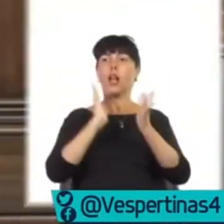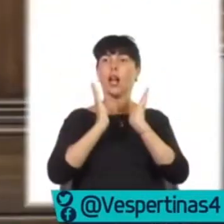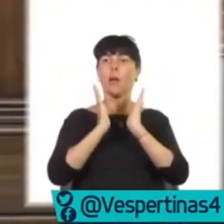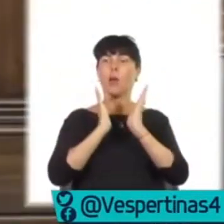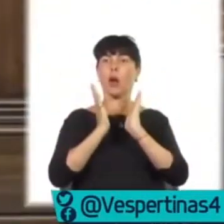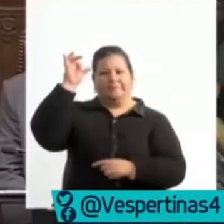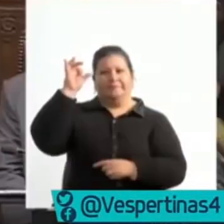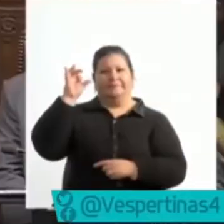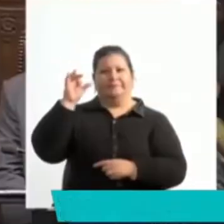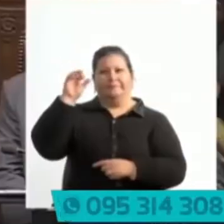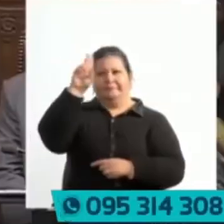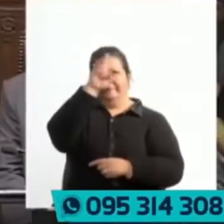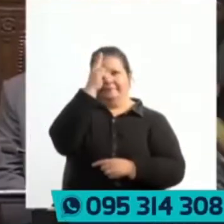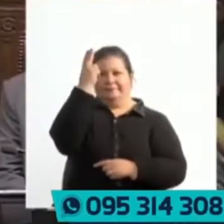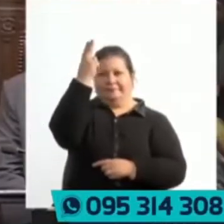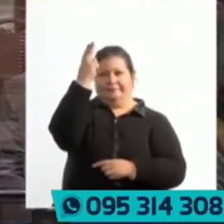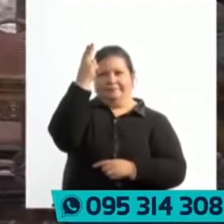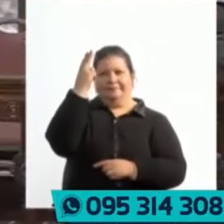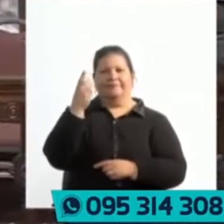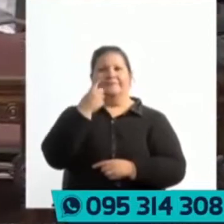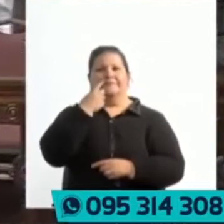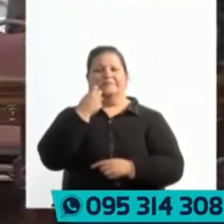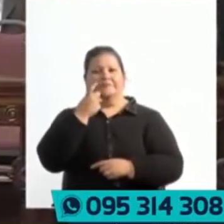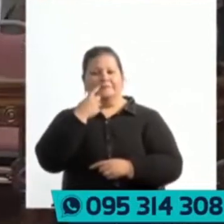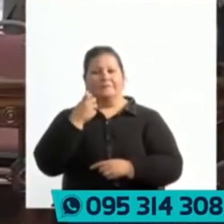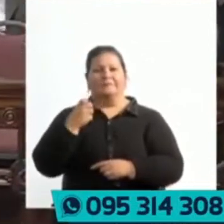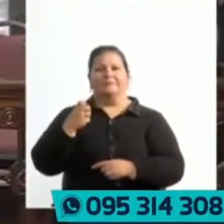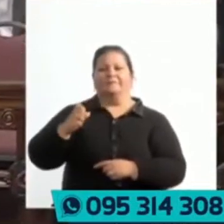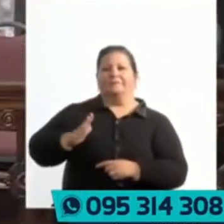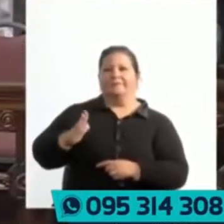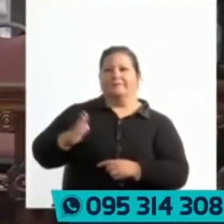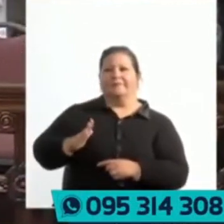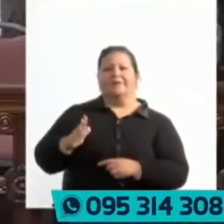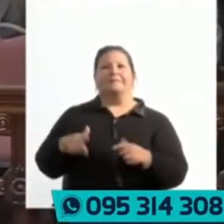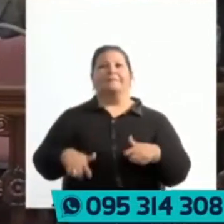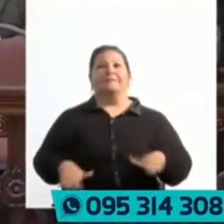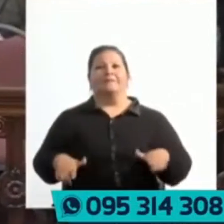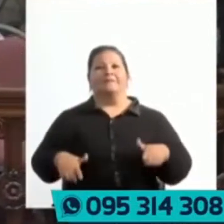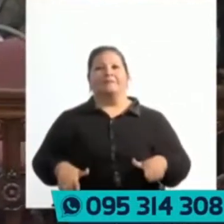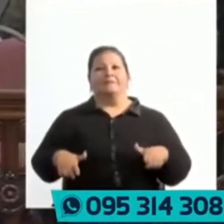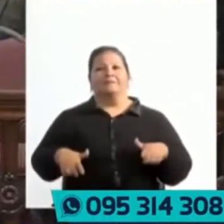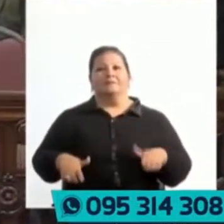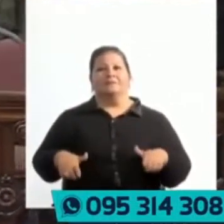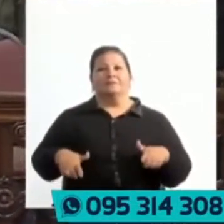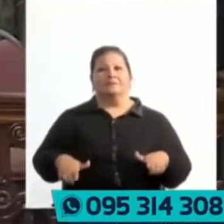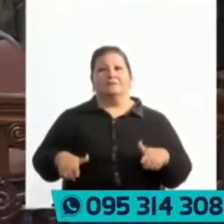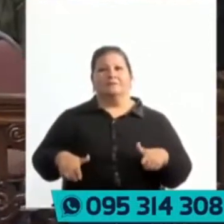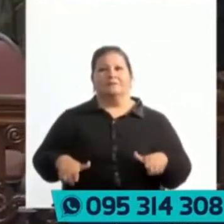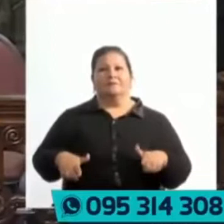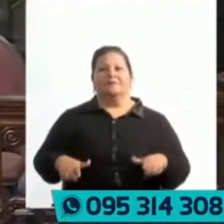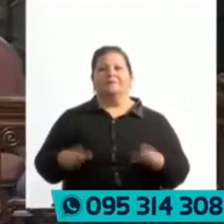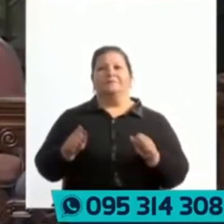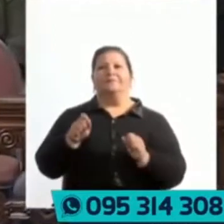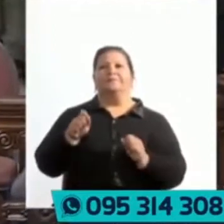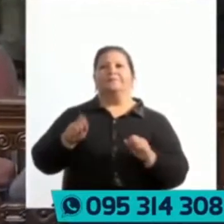asegurar una presencia en la representación parlamentaria, aun cuando no se alcancen determinadas condiciones como la cantidad de votos, es la presencia de los